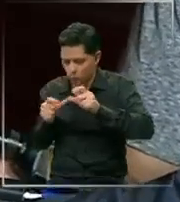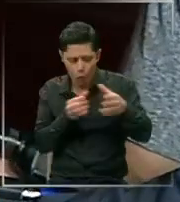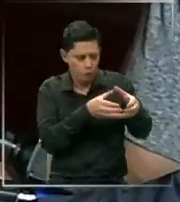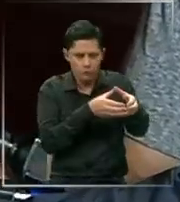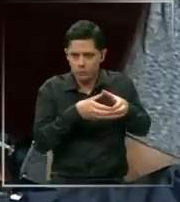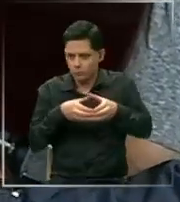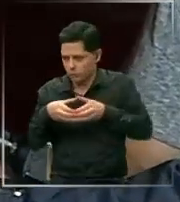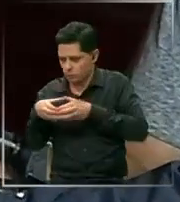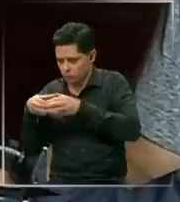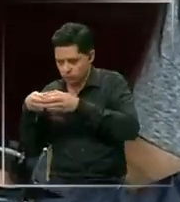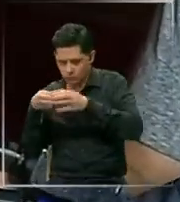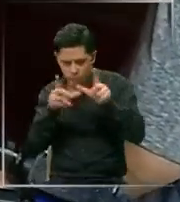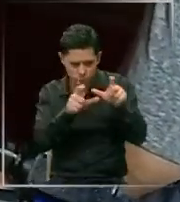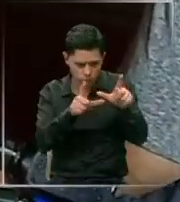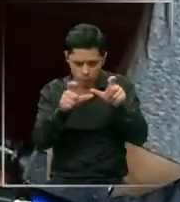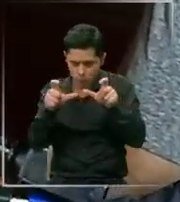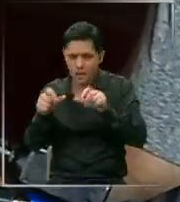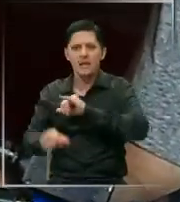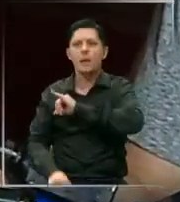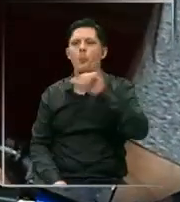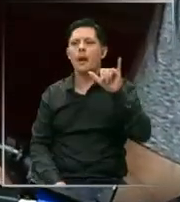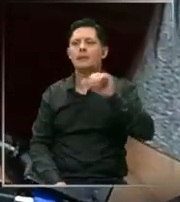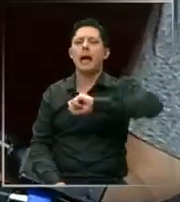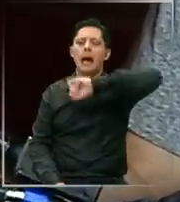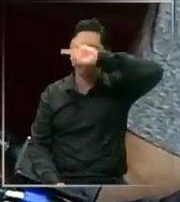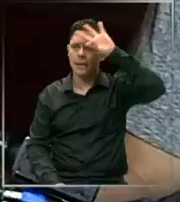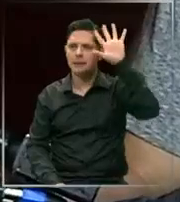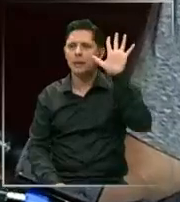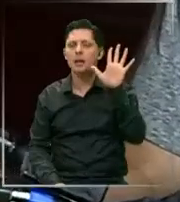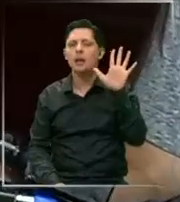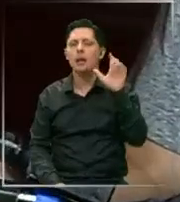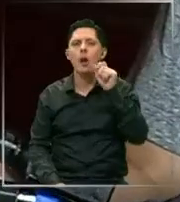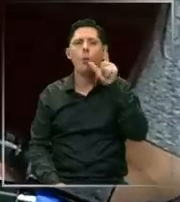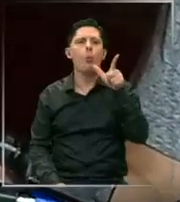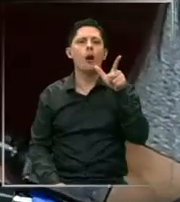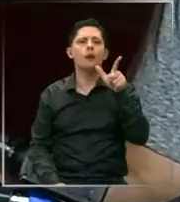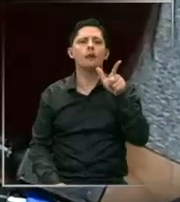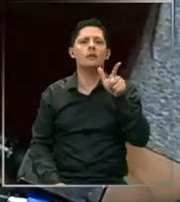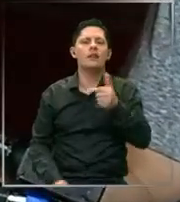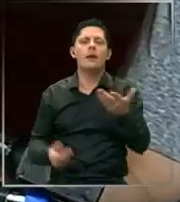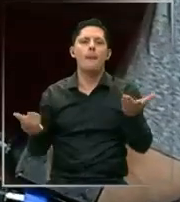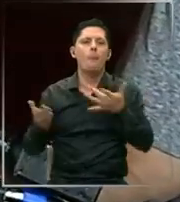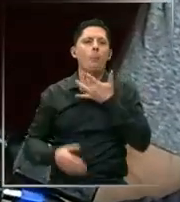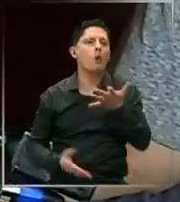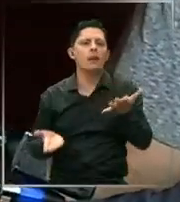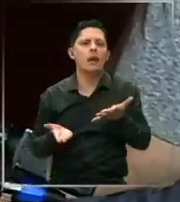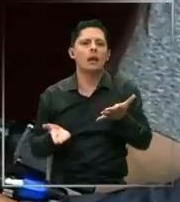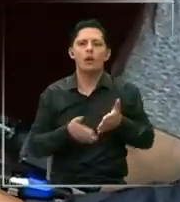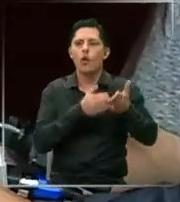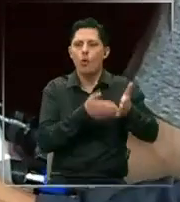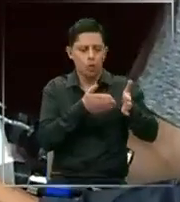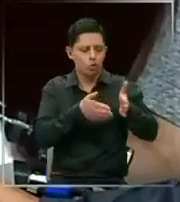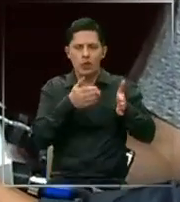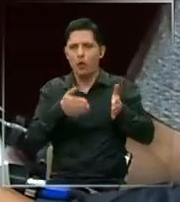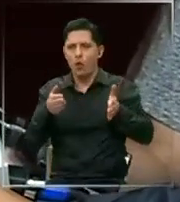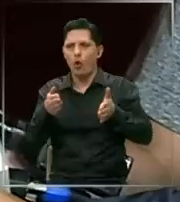eso establecer realmente la investigación que vamos a llevar adelante para ver los pormenores de cómo se suscitó